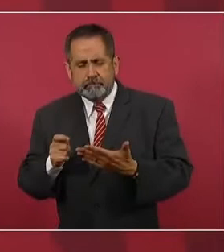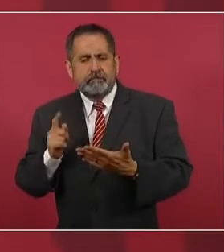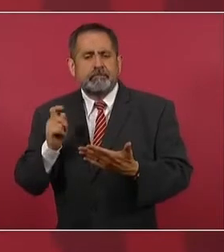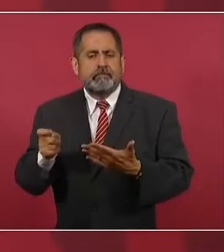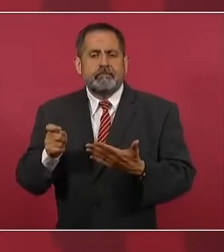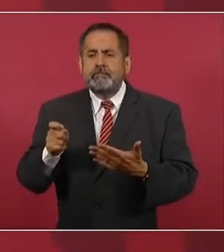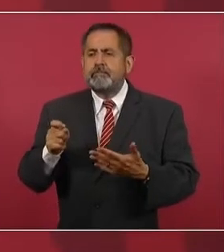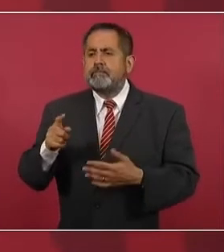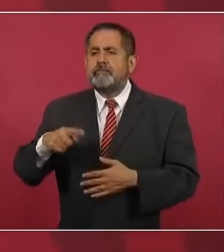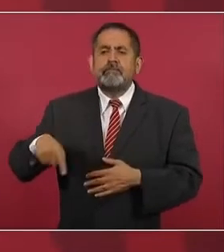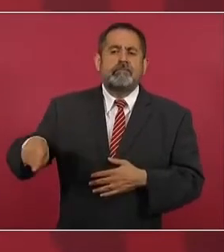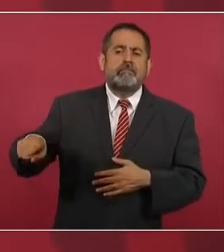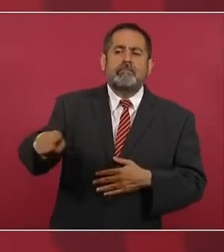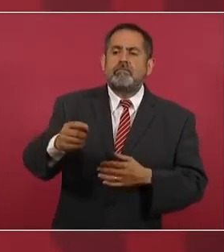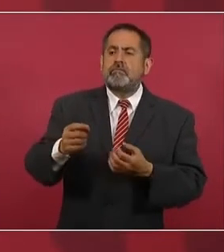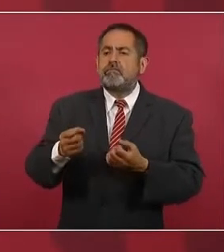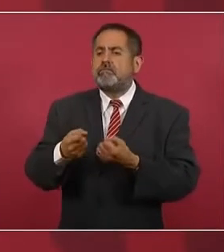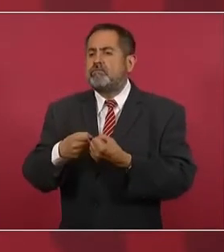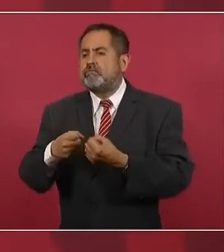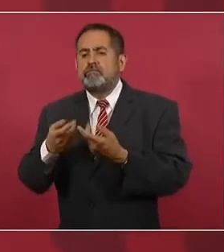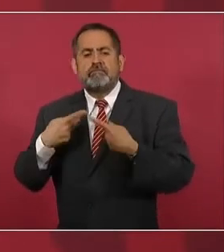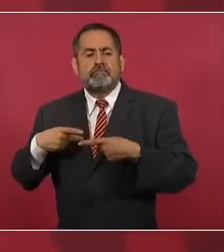movilidad social.